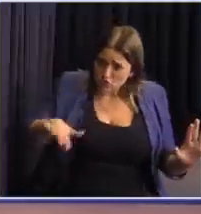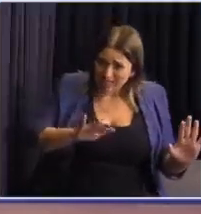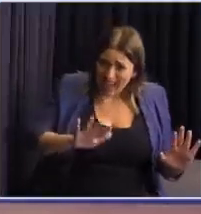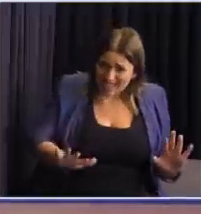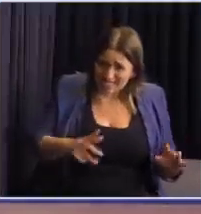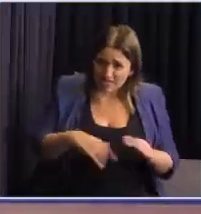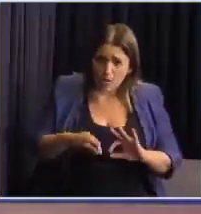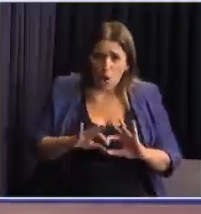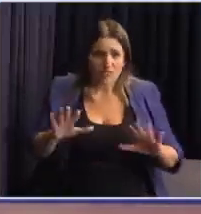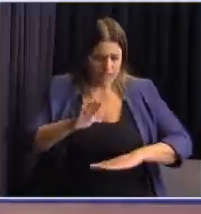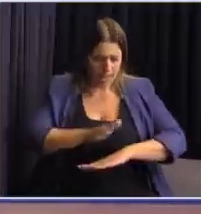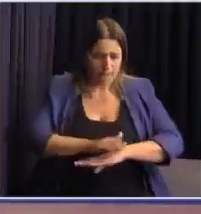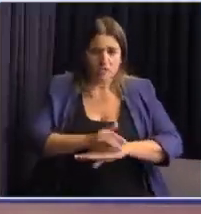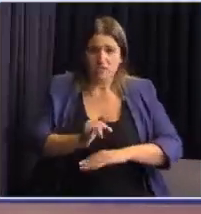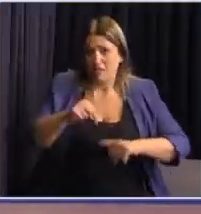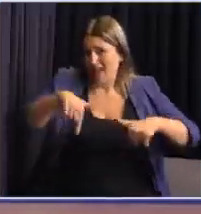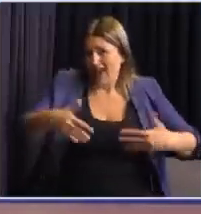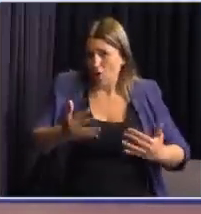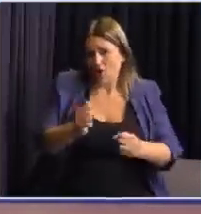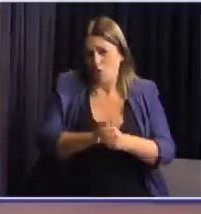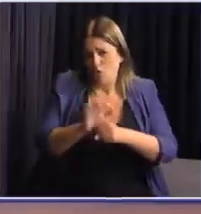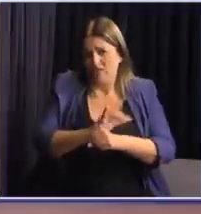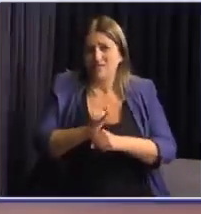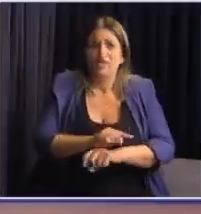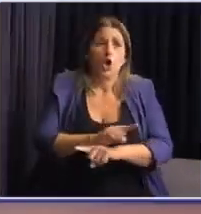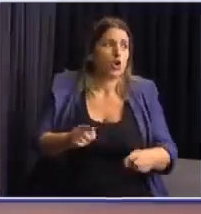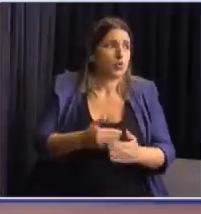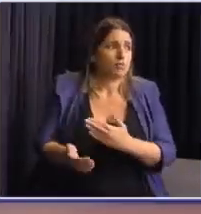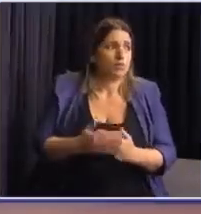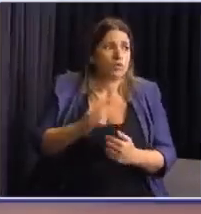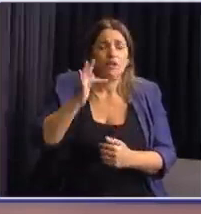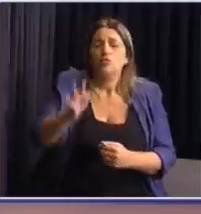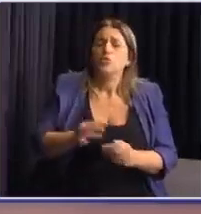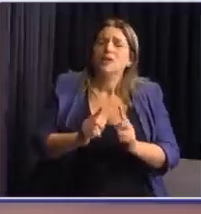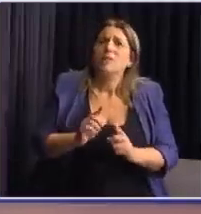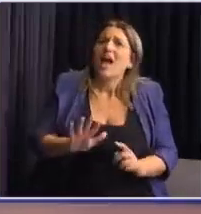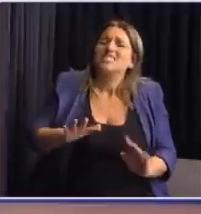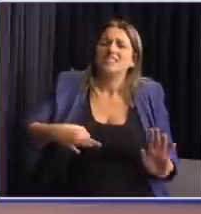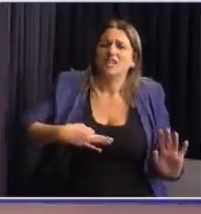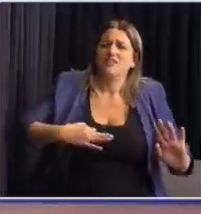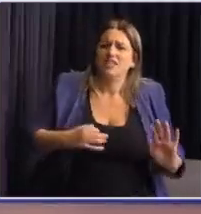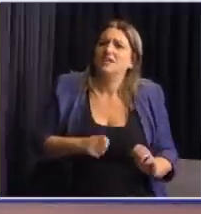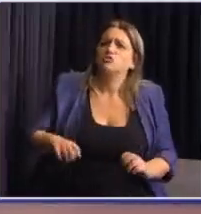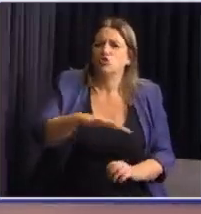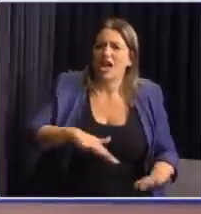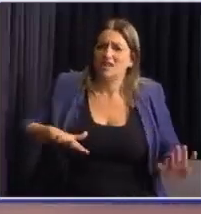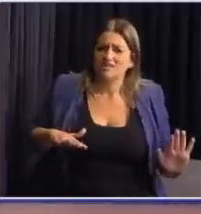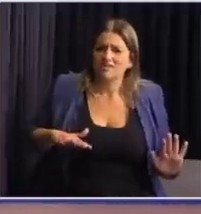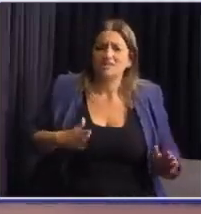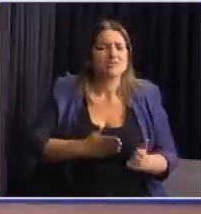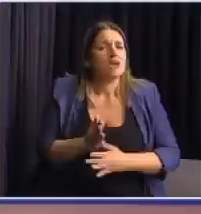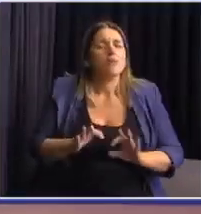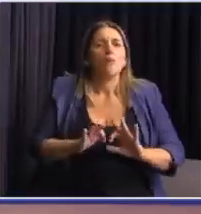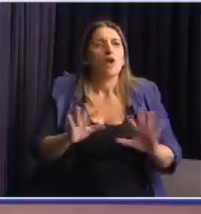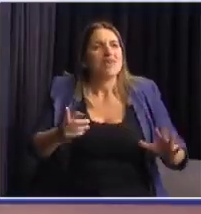La libertad responsable es algo para hoy, para mañana, con pandemia y sin pandemia. Es la vida misma en sociedad.